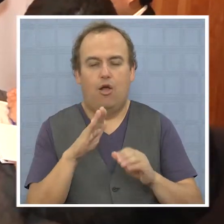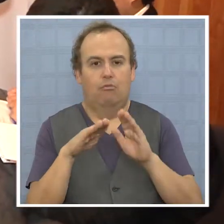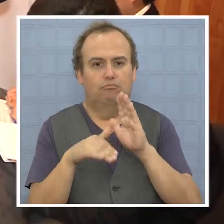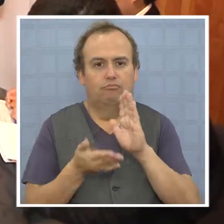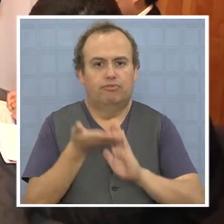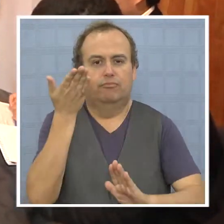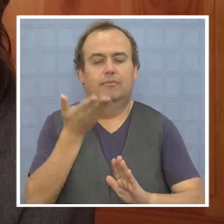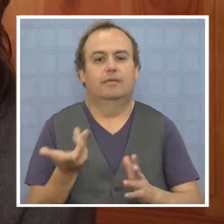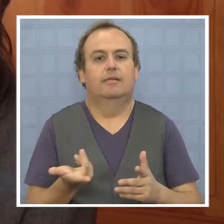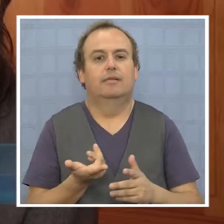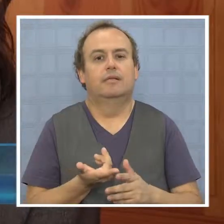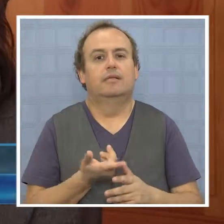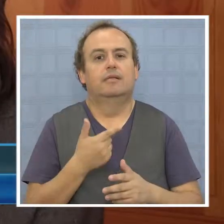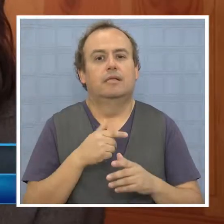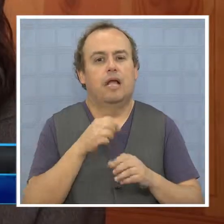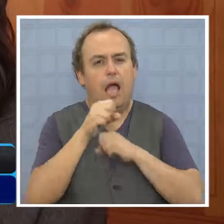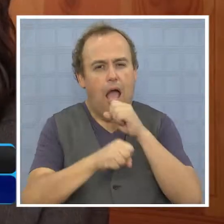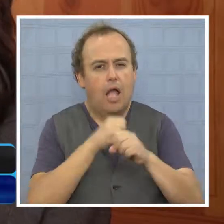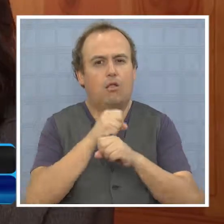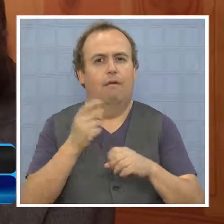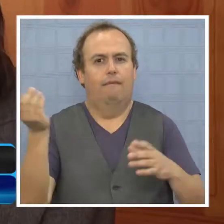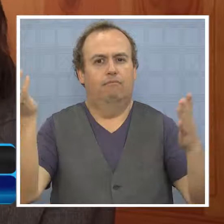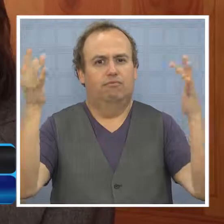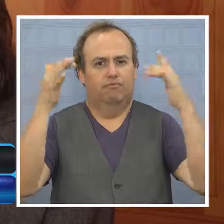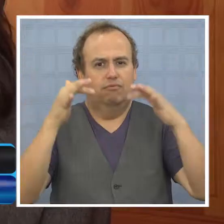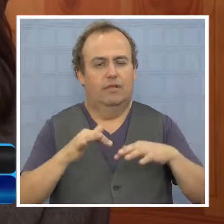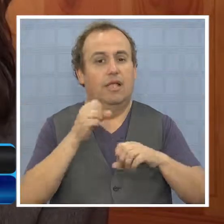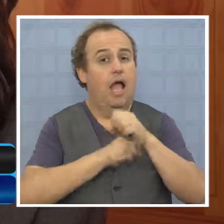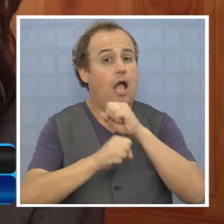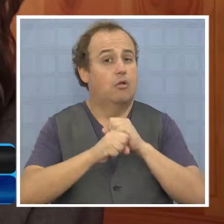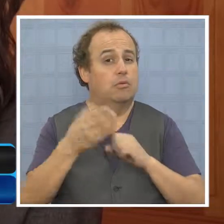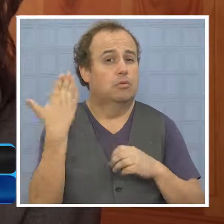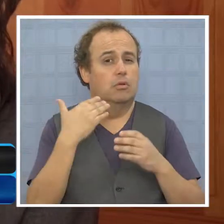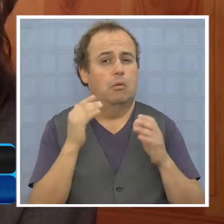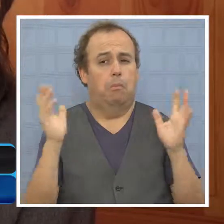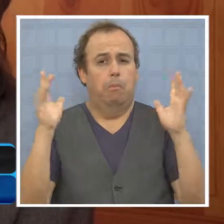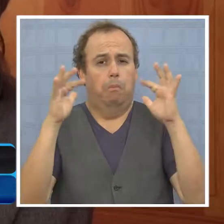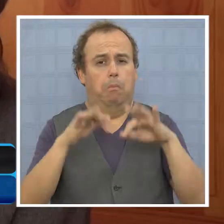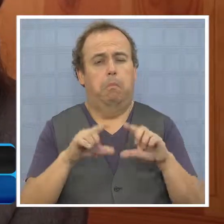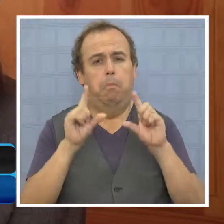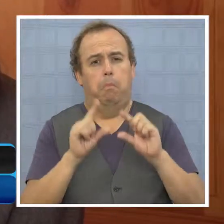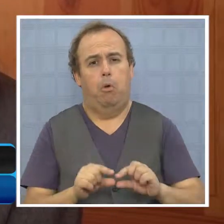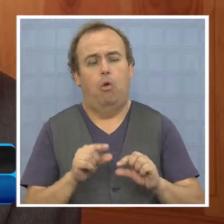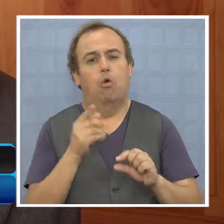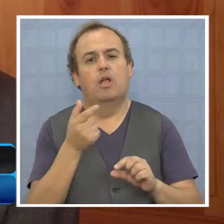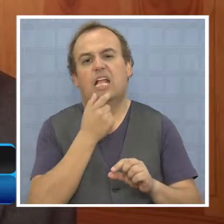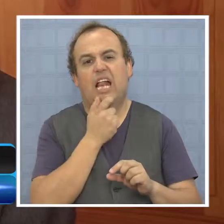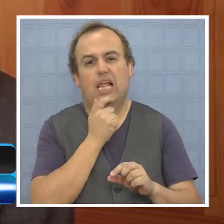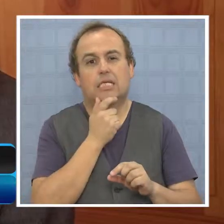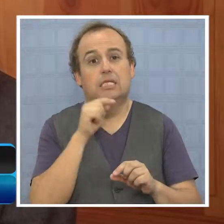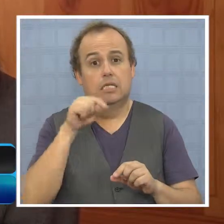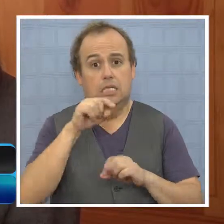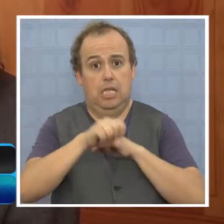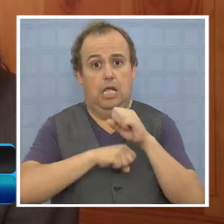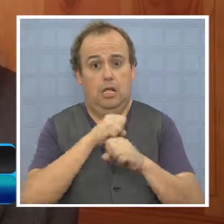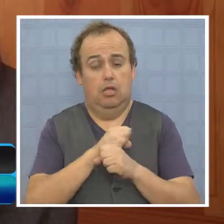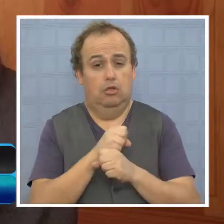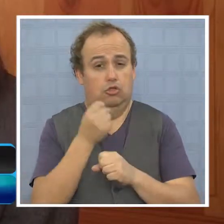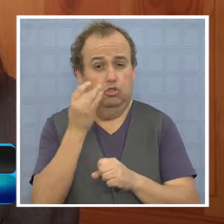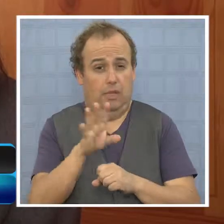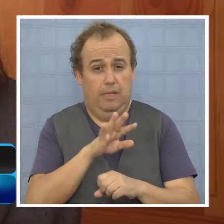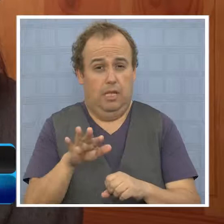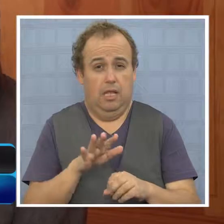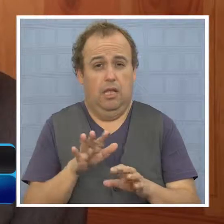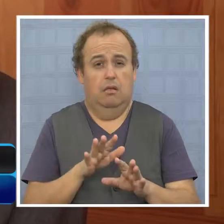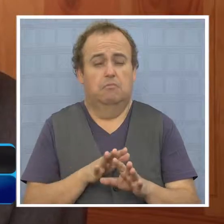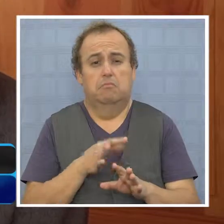más convocatoria. El año pasado tuvimos baja convocatoria en inglés, pero este año como a